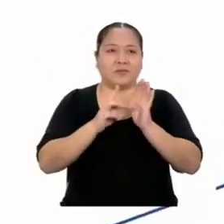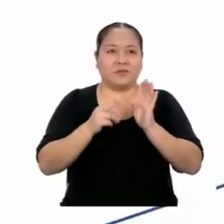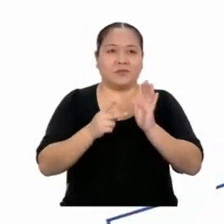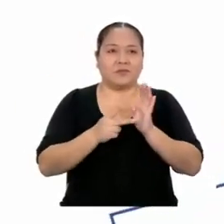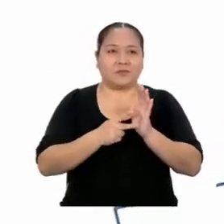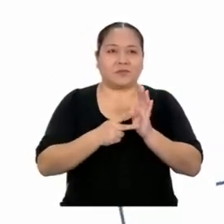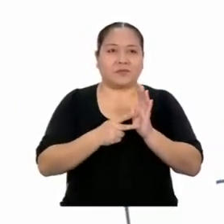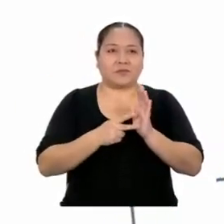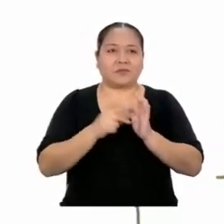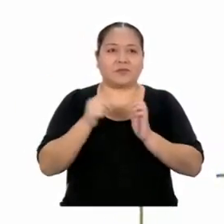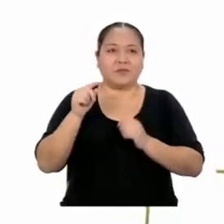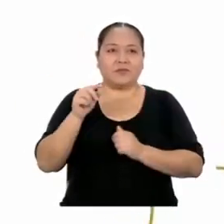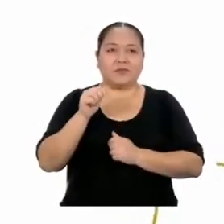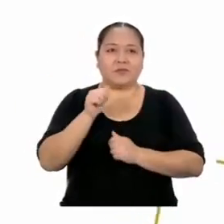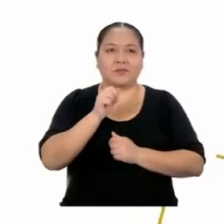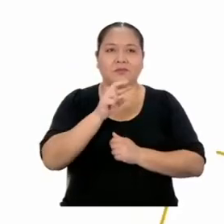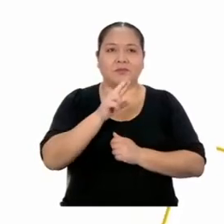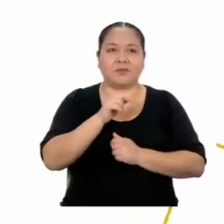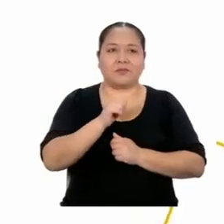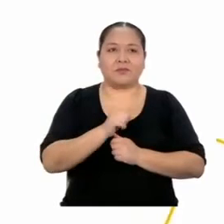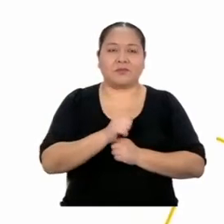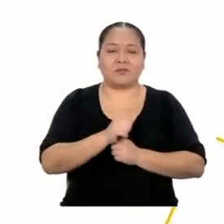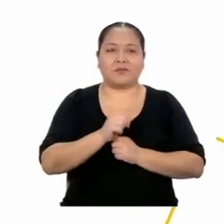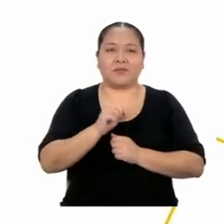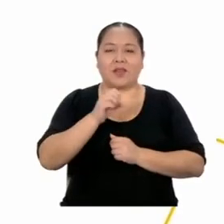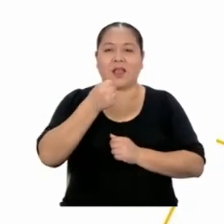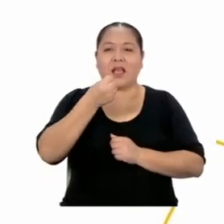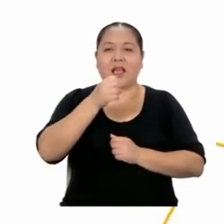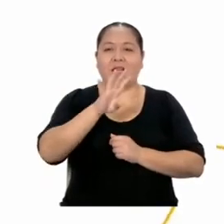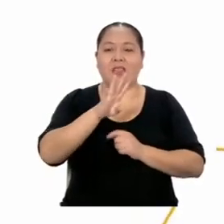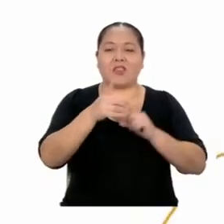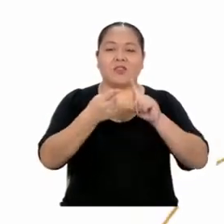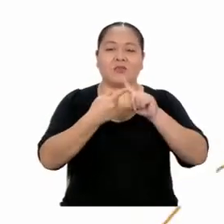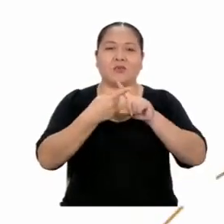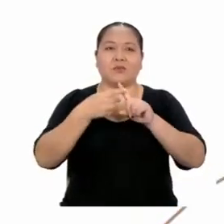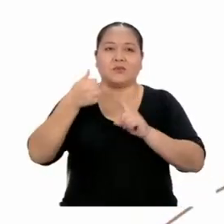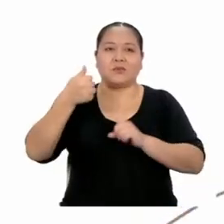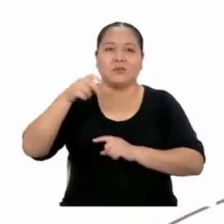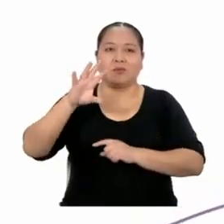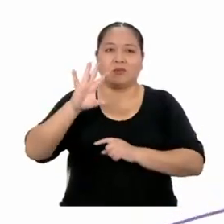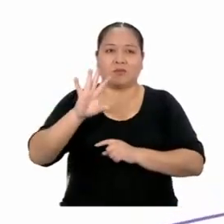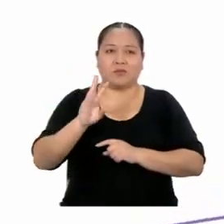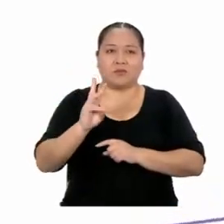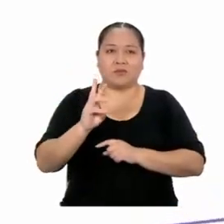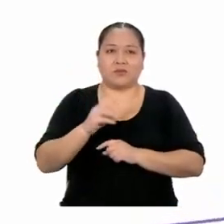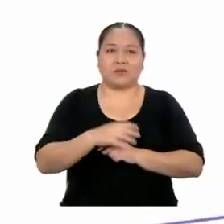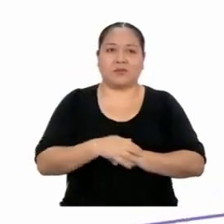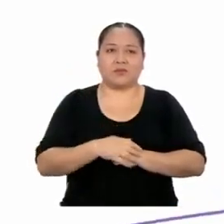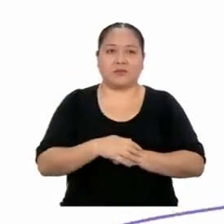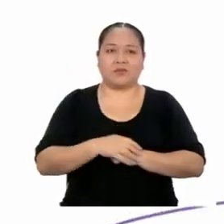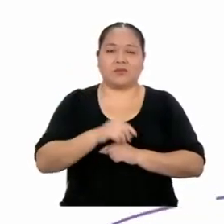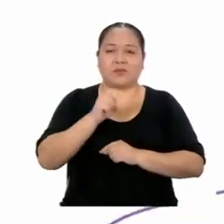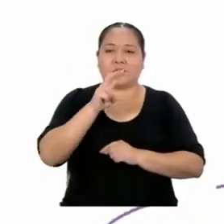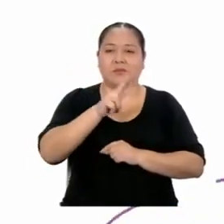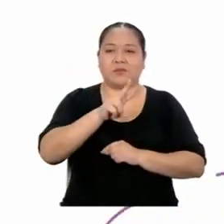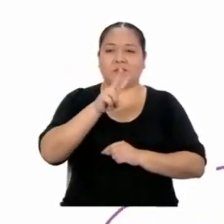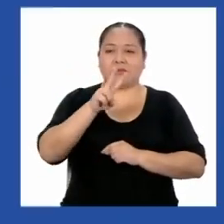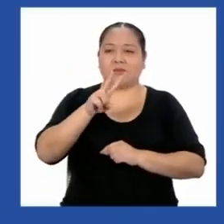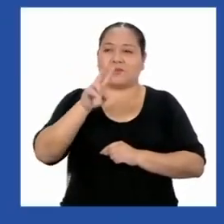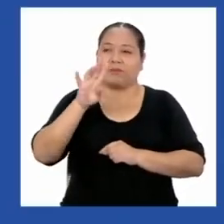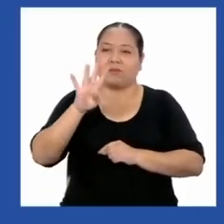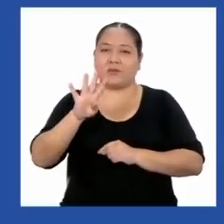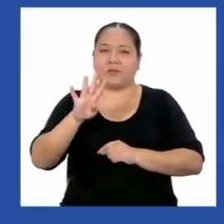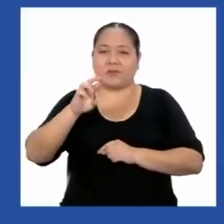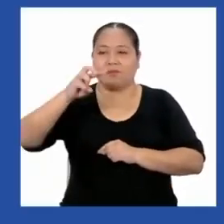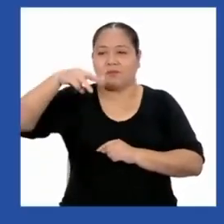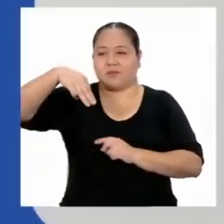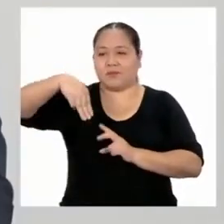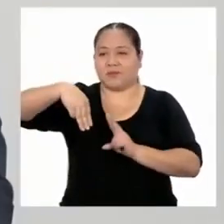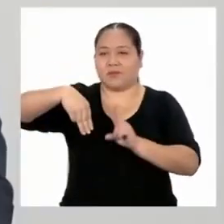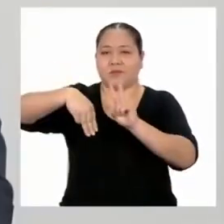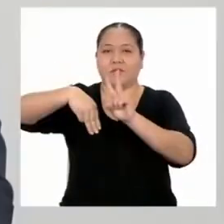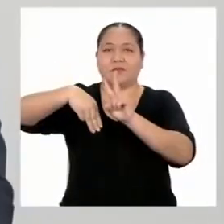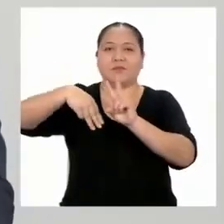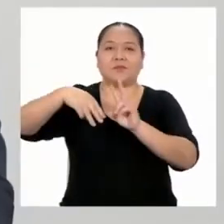el área del rectángulo 2 es igual a 14 por 16. 224 metros cuadrados. Entonces,